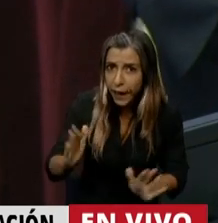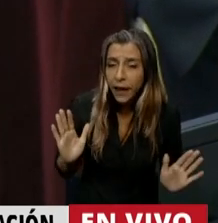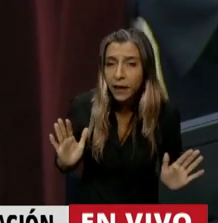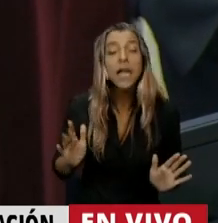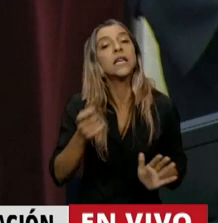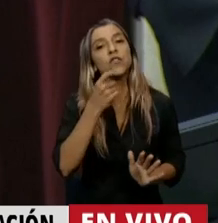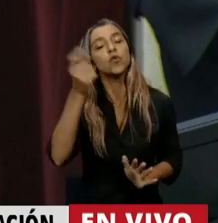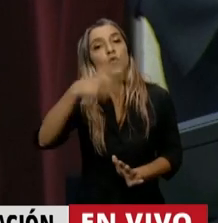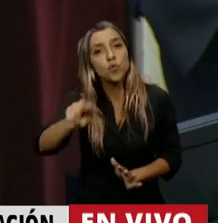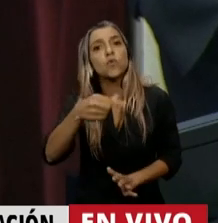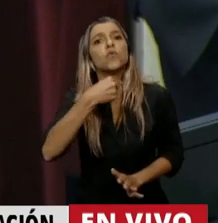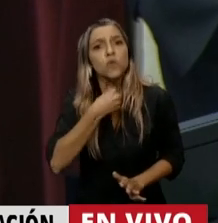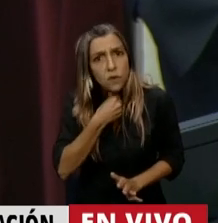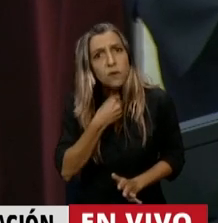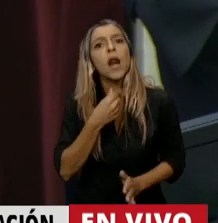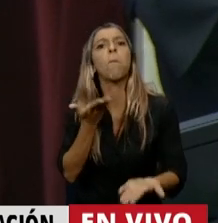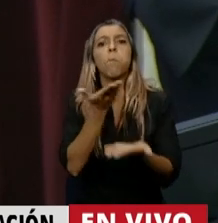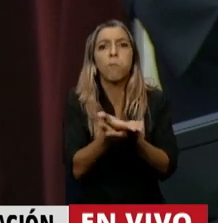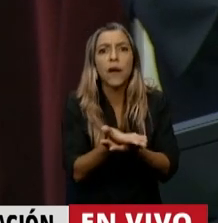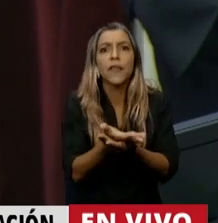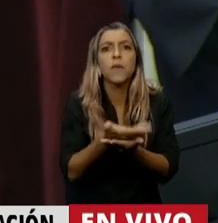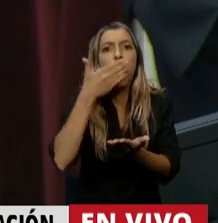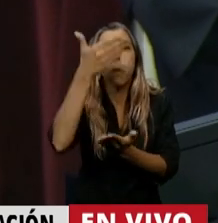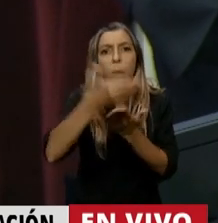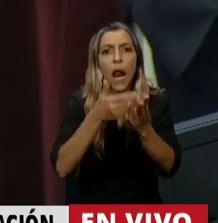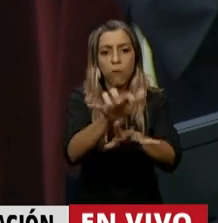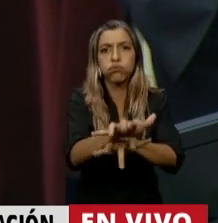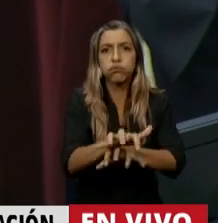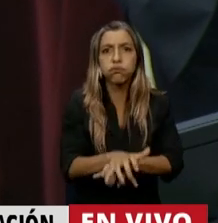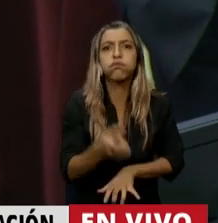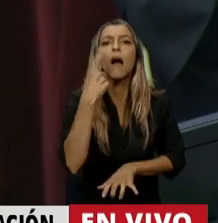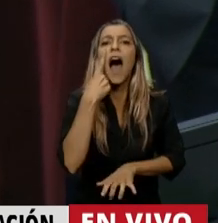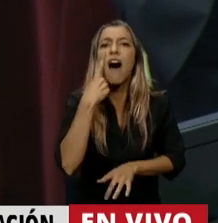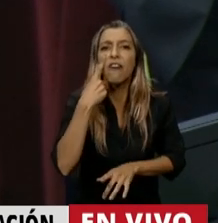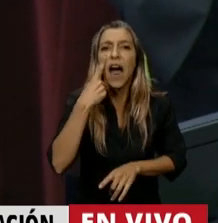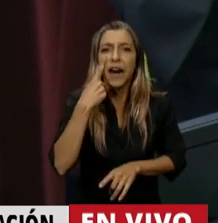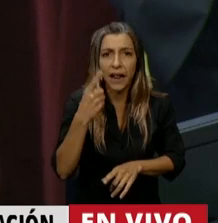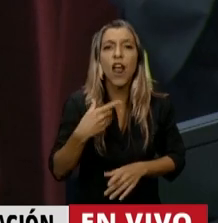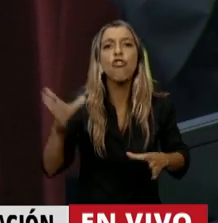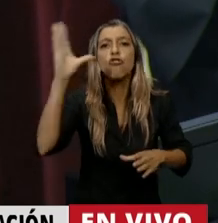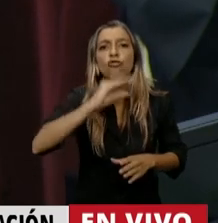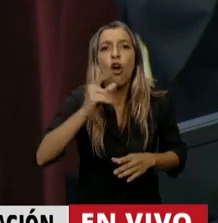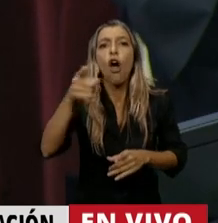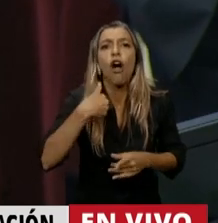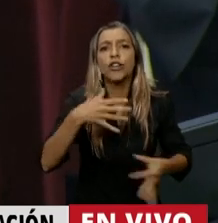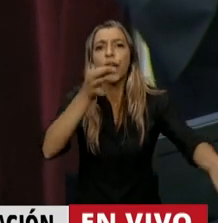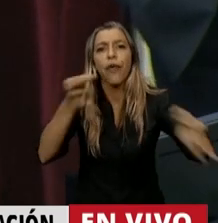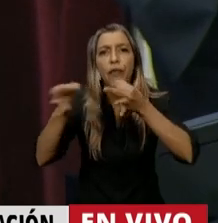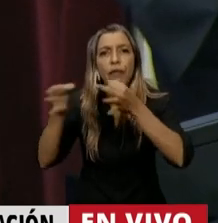Si quieren, tomamos la versión taquigráfica y leemos a lo largo de la noche las diferentes